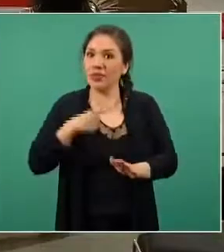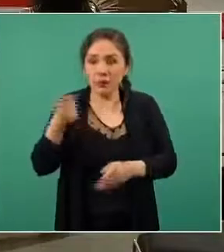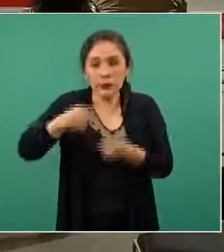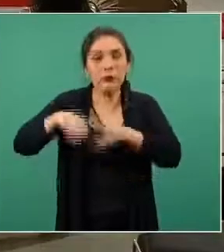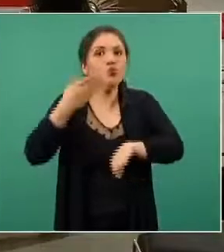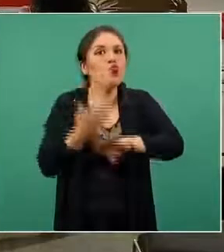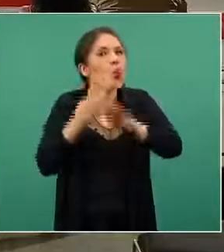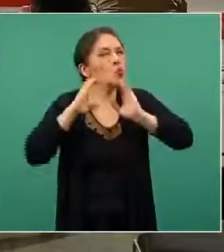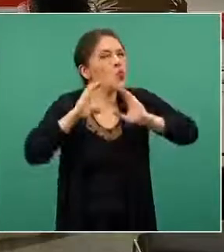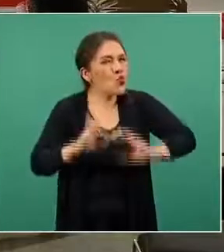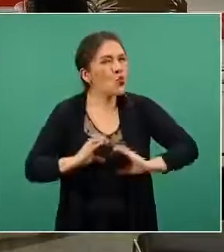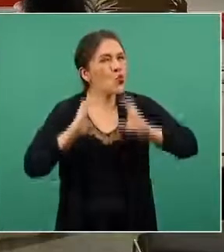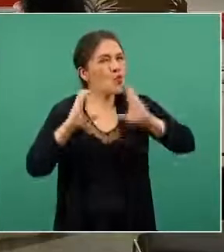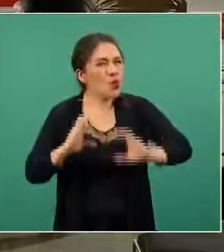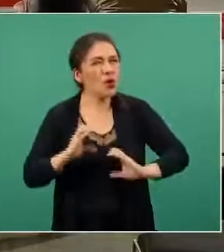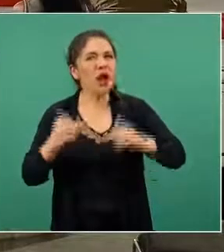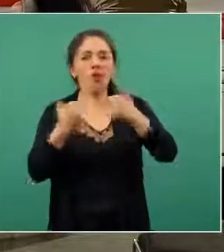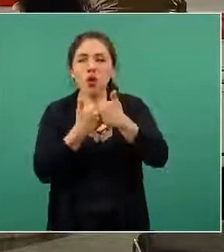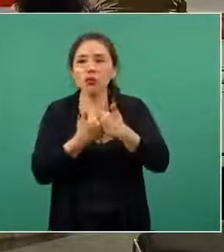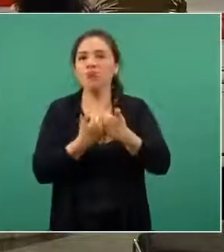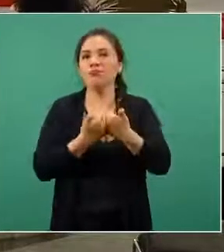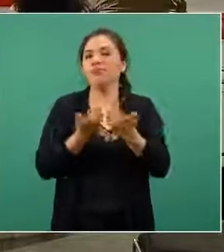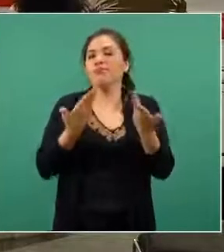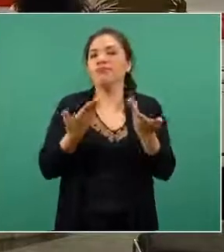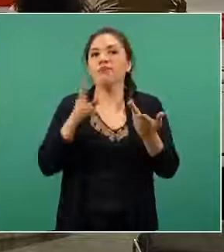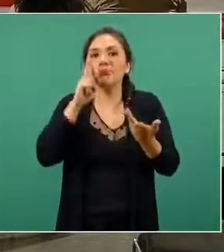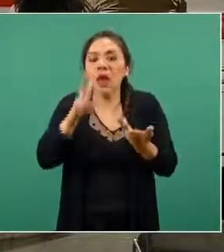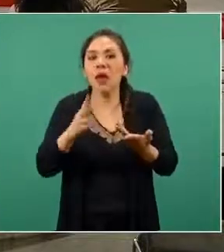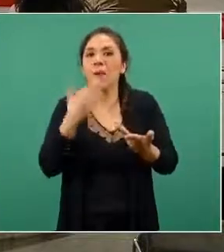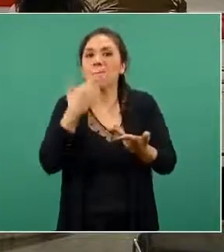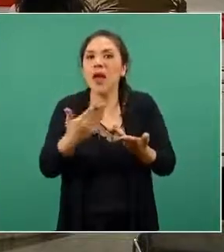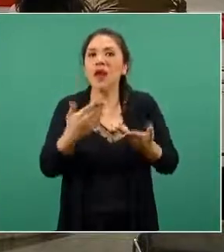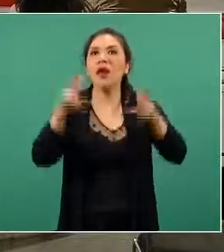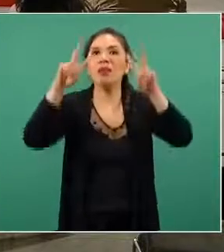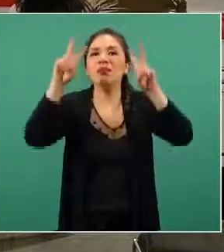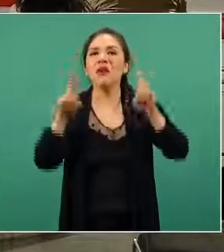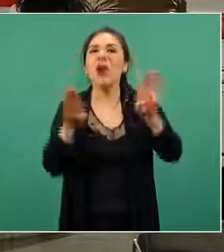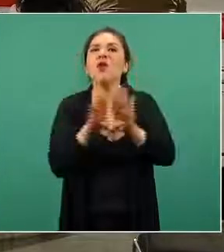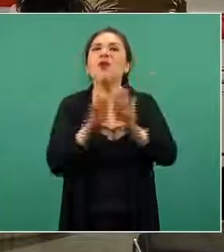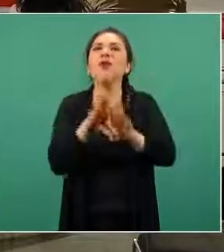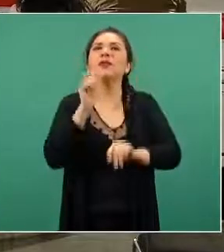muy cuidadosos, tratar de conservar lo que es la parte de